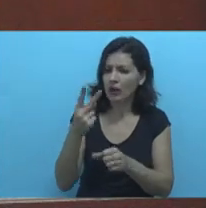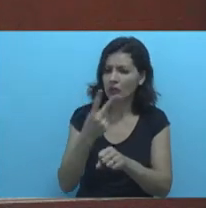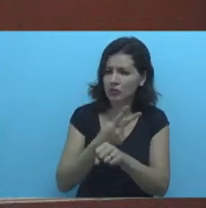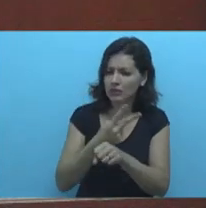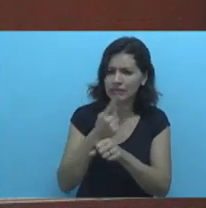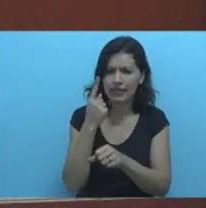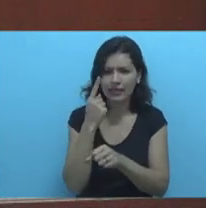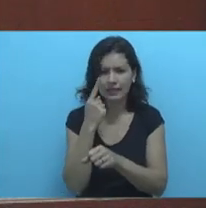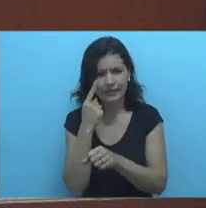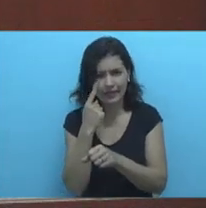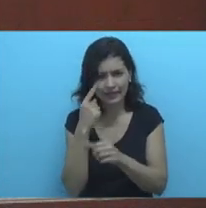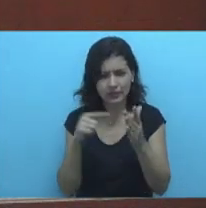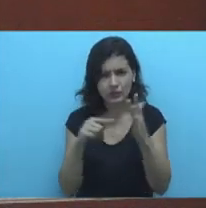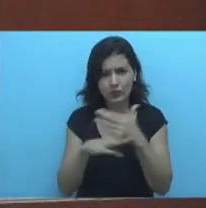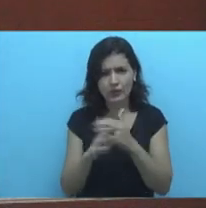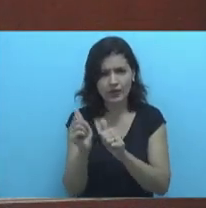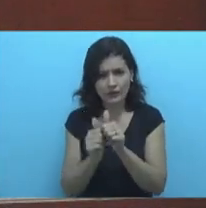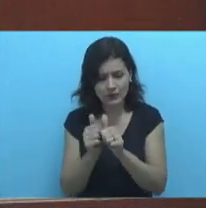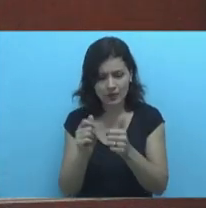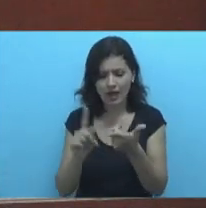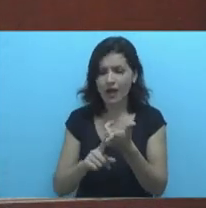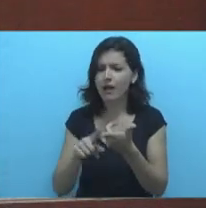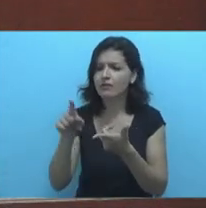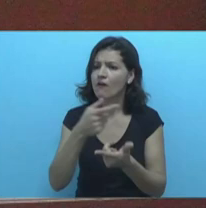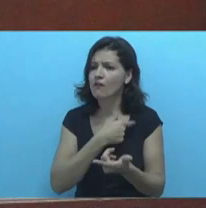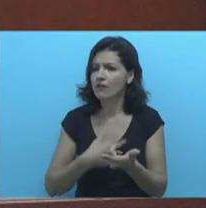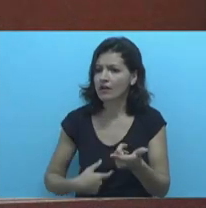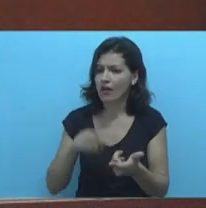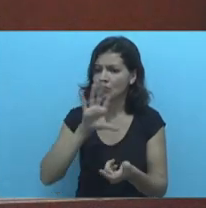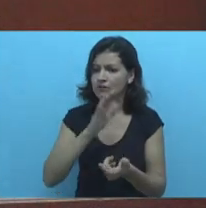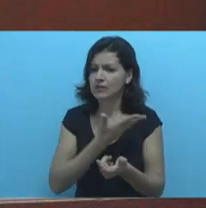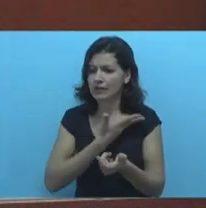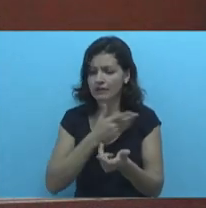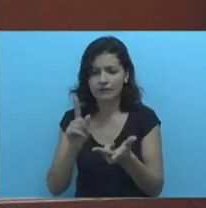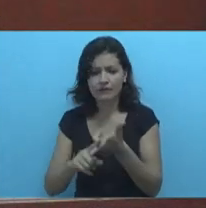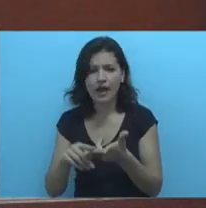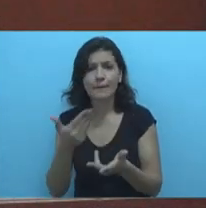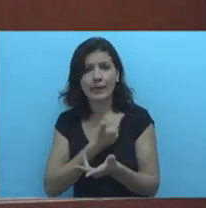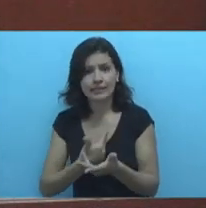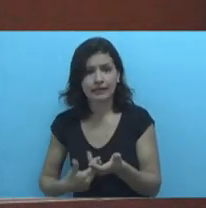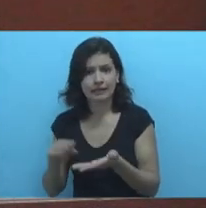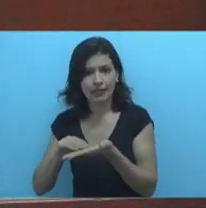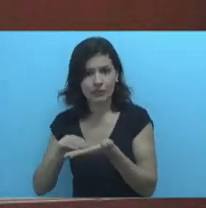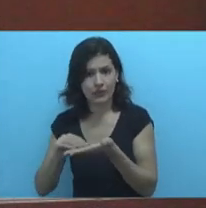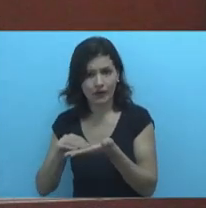Rosario, gobernador de la provincia de Santa Fe y presidente de esta Cámara.